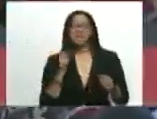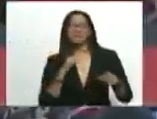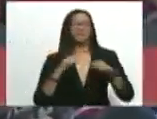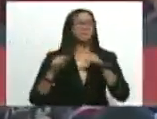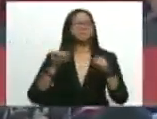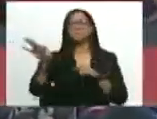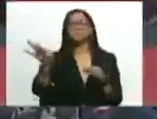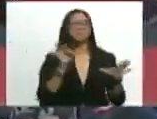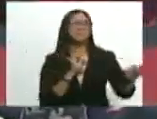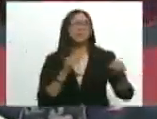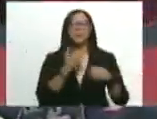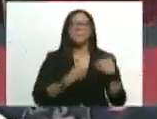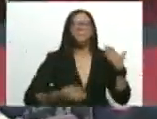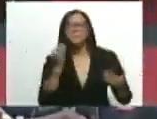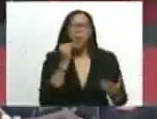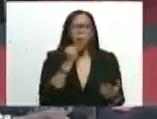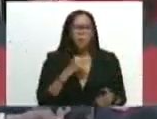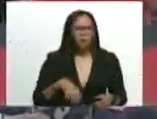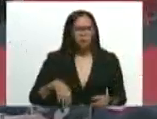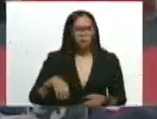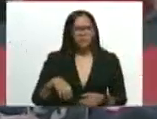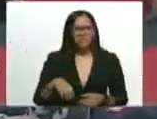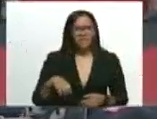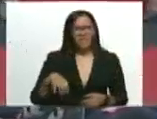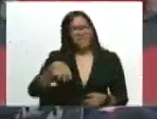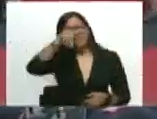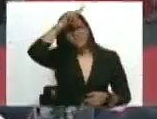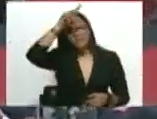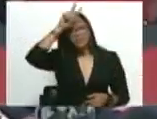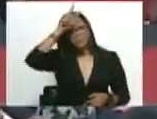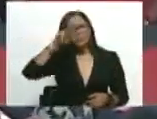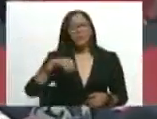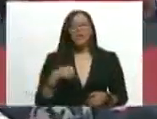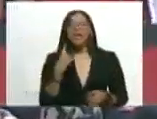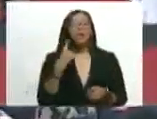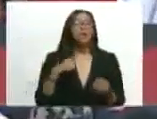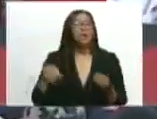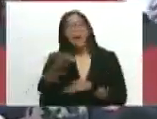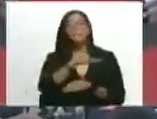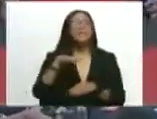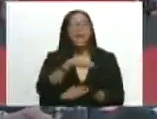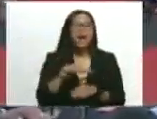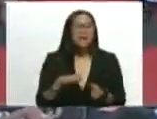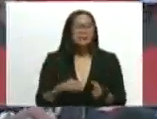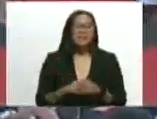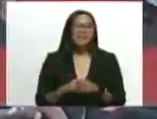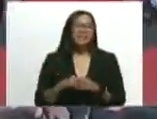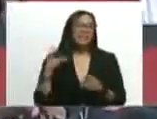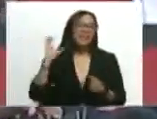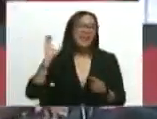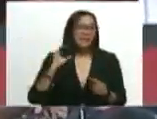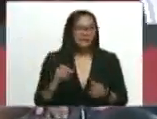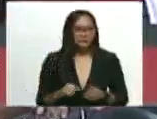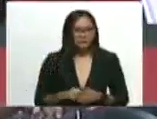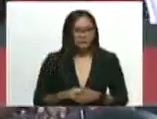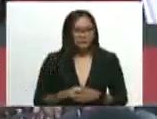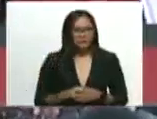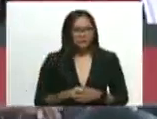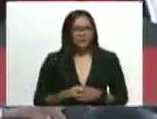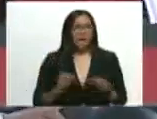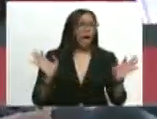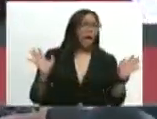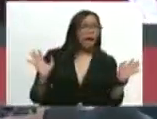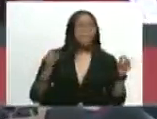presidente bobo tonto ridículo en una plaza del este de Caracas al presidente